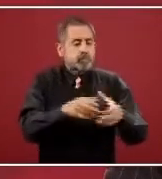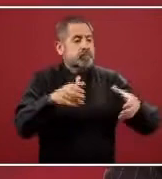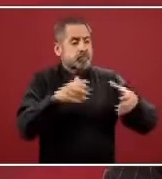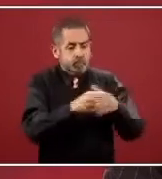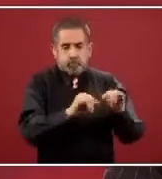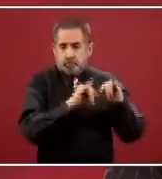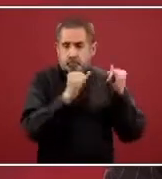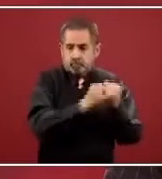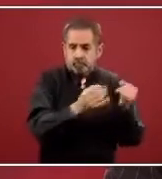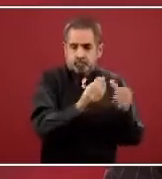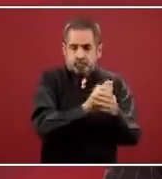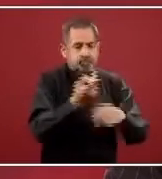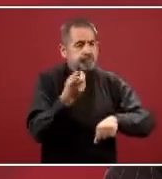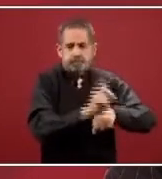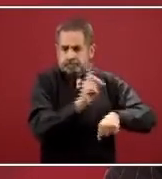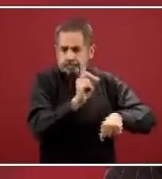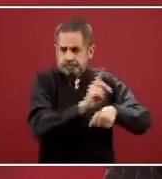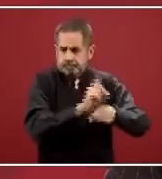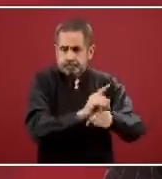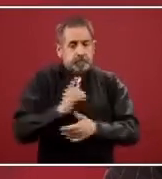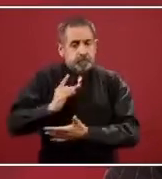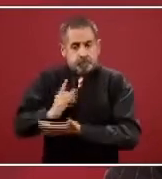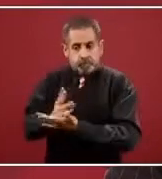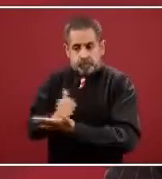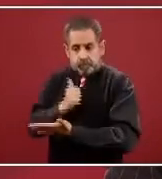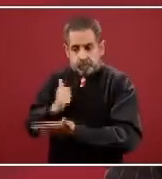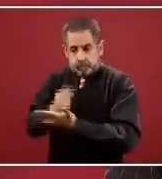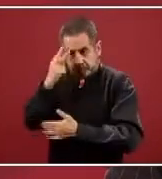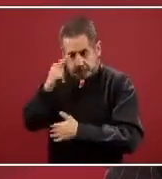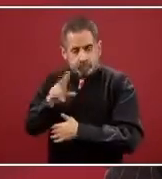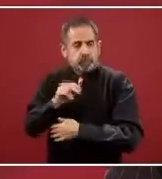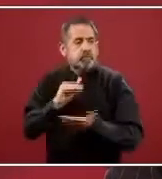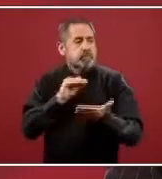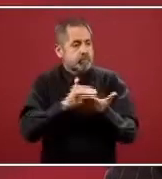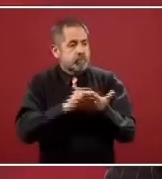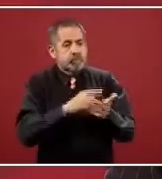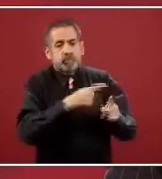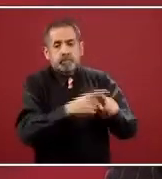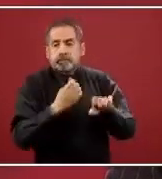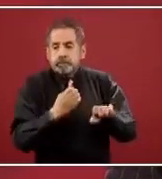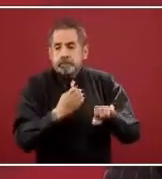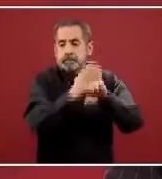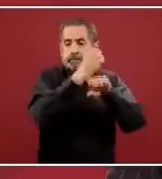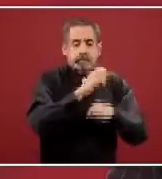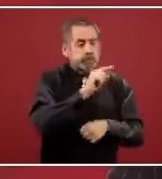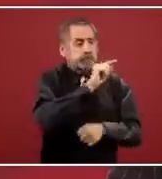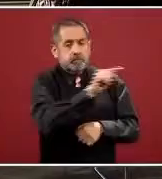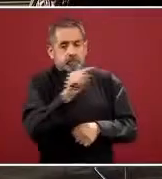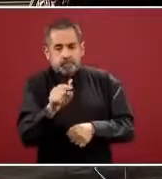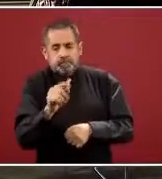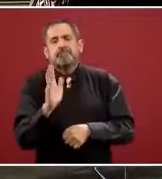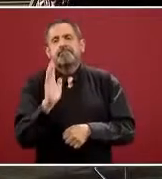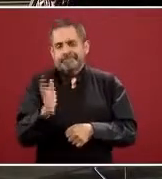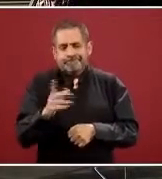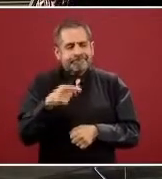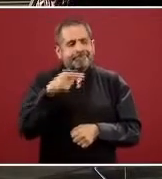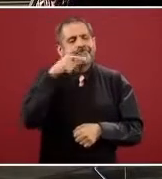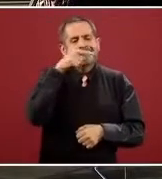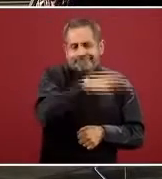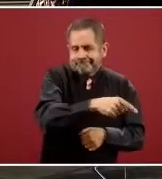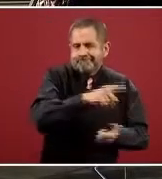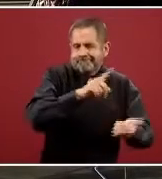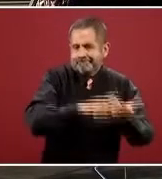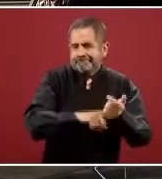hecho prácticamente de manera diaria, no solo la Ciudad de México, sino también el Estado, que puede en este caso ya haber tenido un